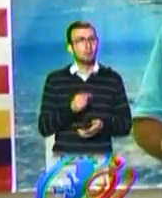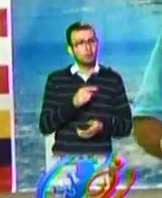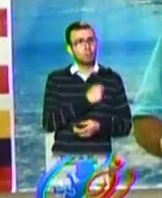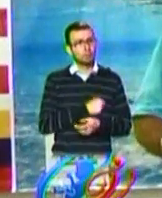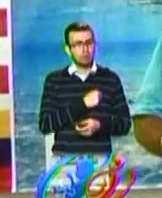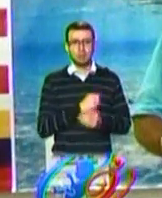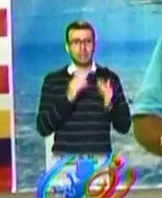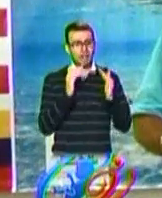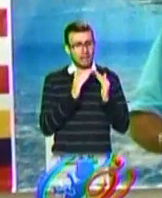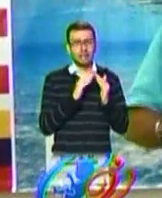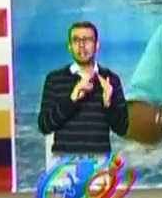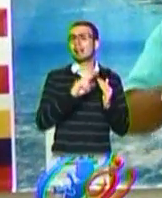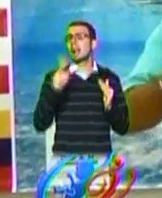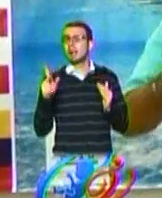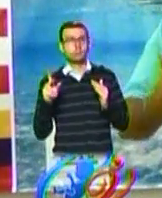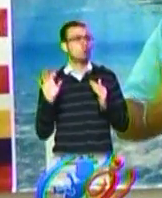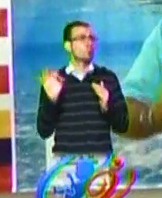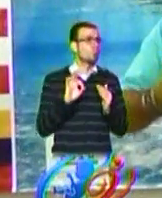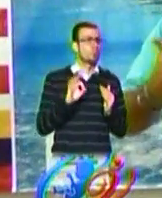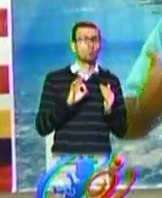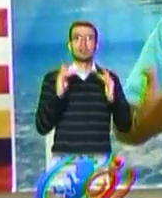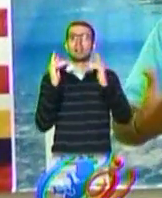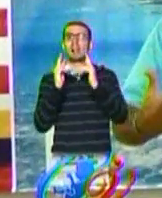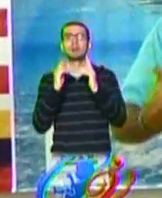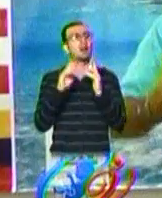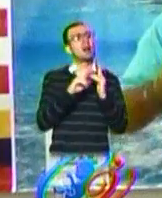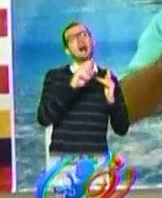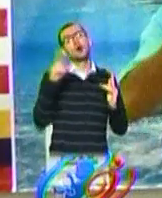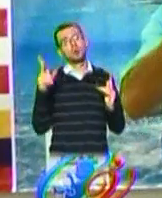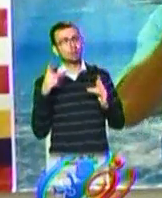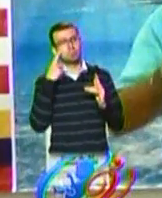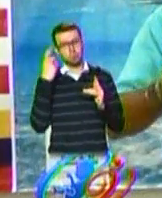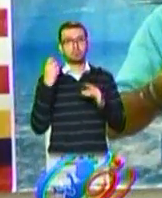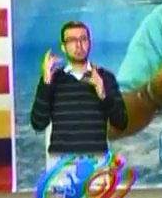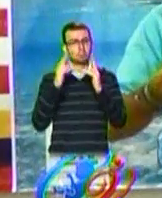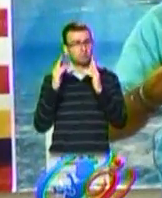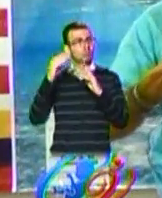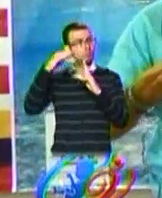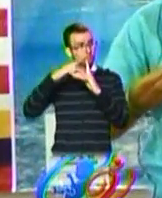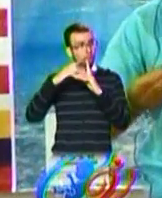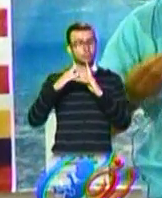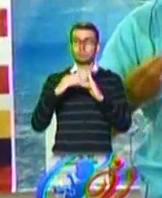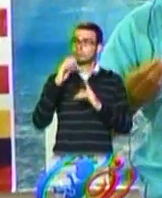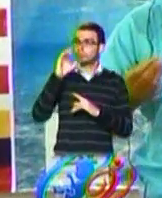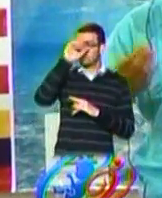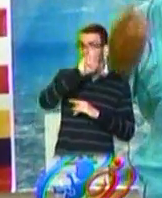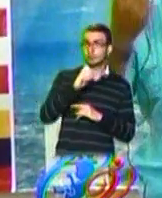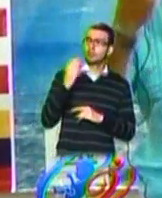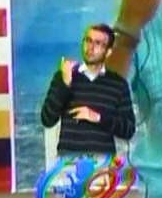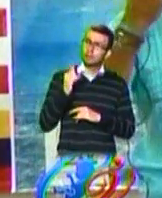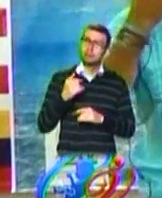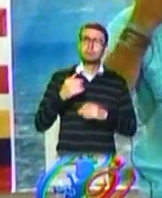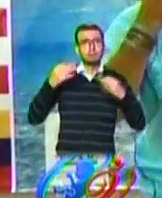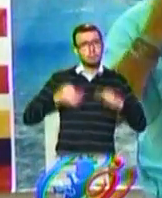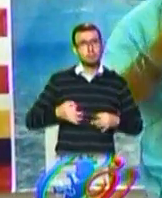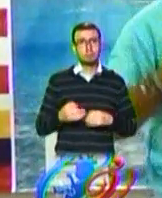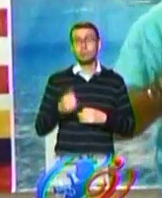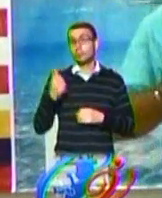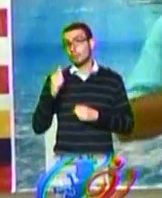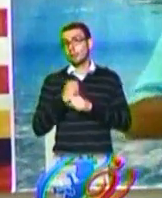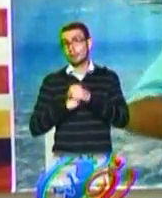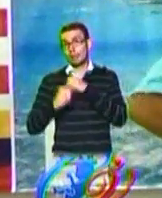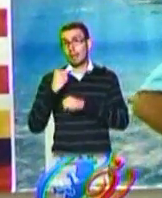alcoba. La respuesta, los cambios, lo que vimos en ese paciente fue increíble. Hace unos 10